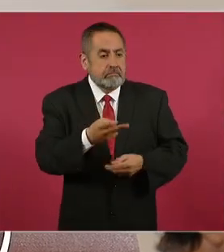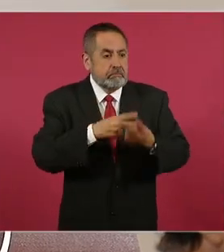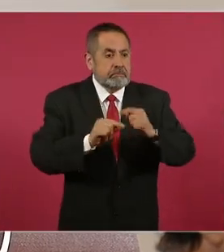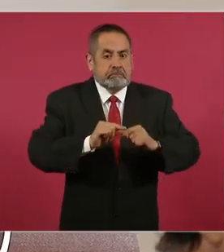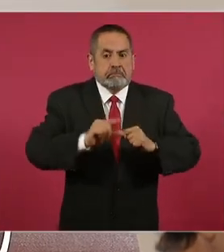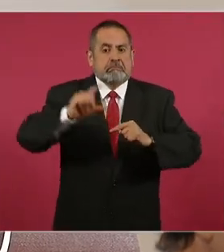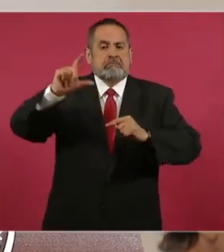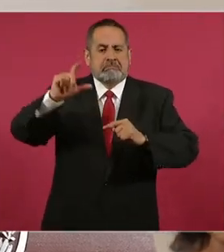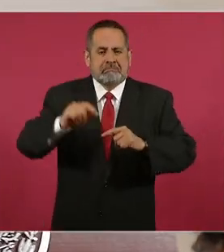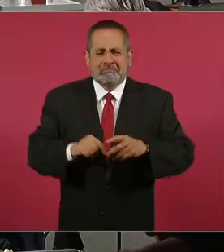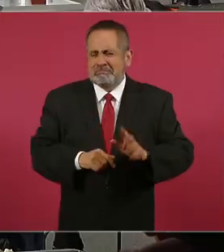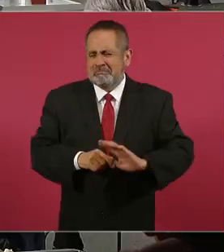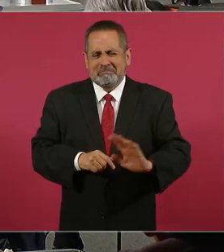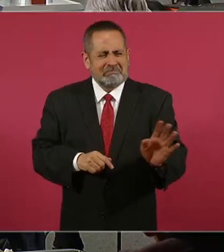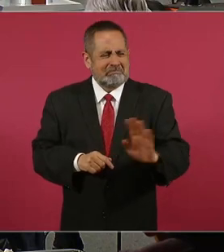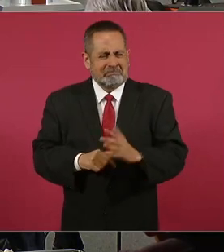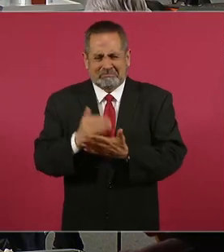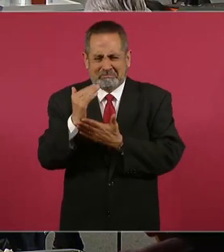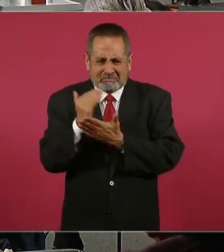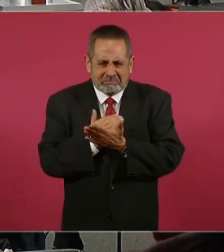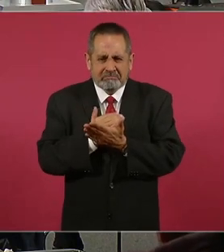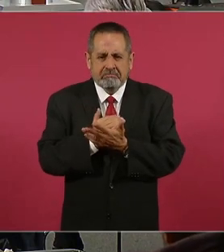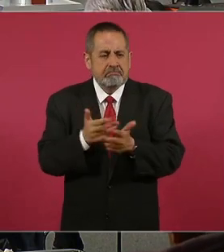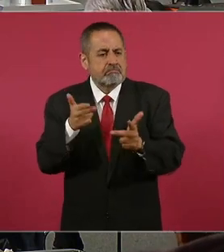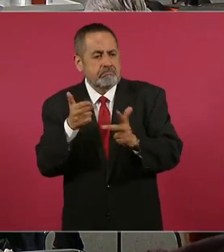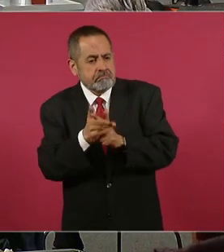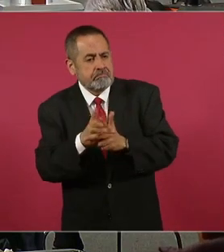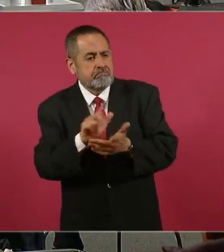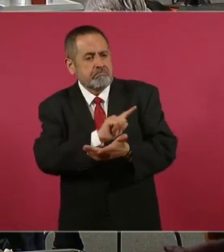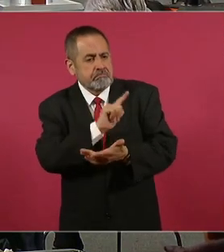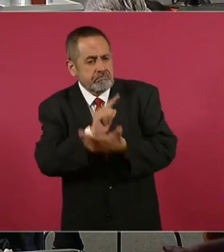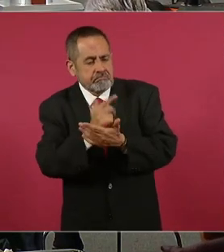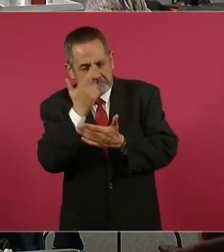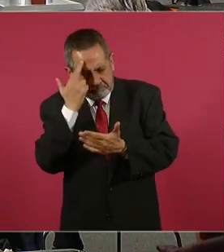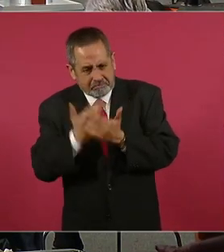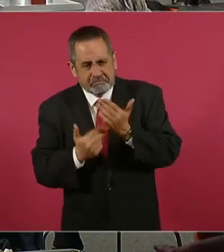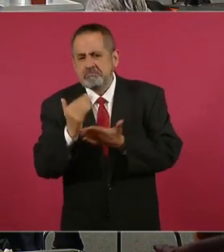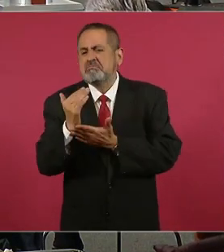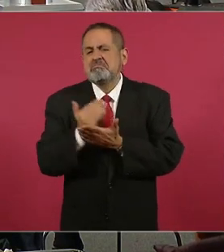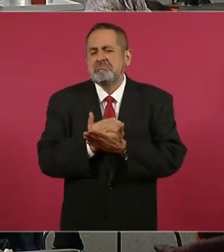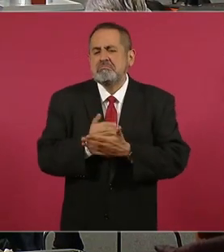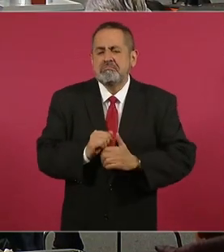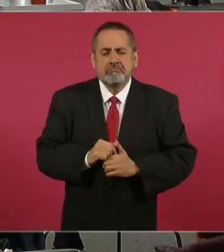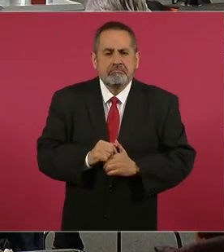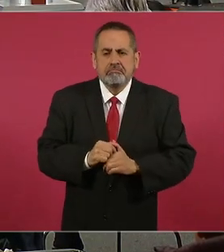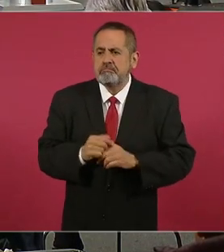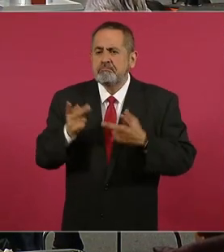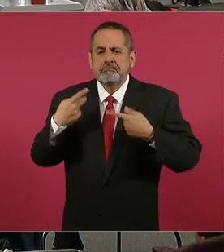incrementos en delitos. Hablamos con la gente,